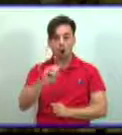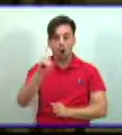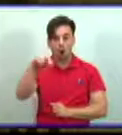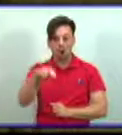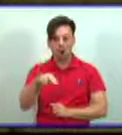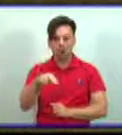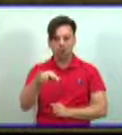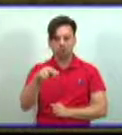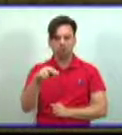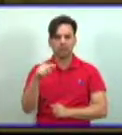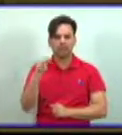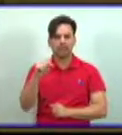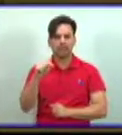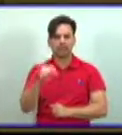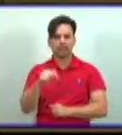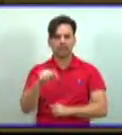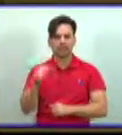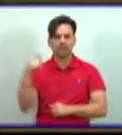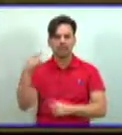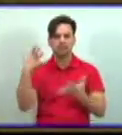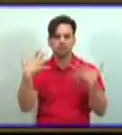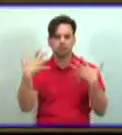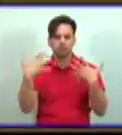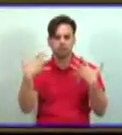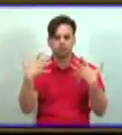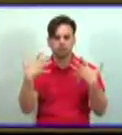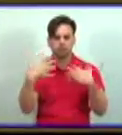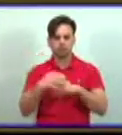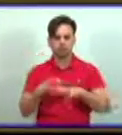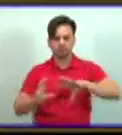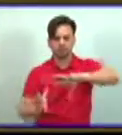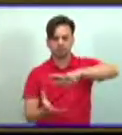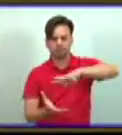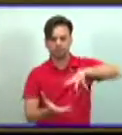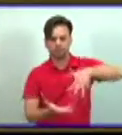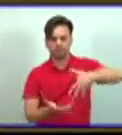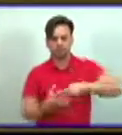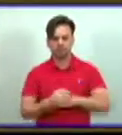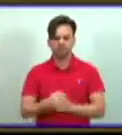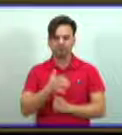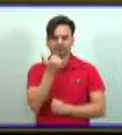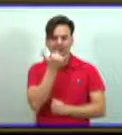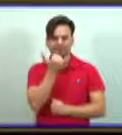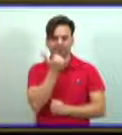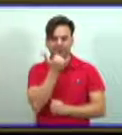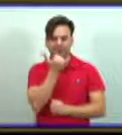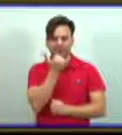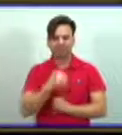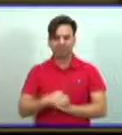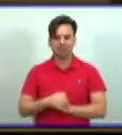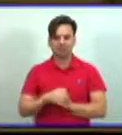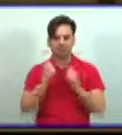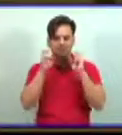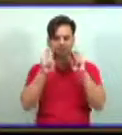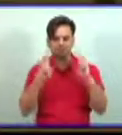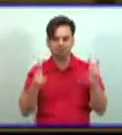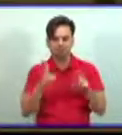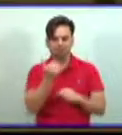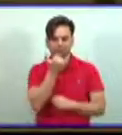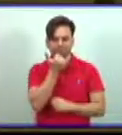y dañar gravemente las cosechas terrestres y el plancton marino, así como disminuir la acción fotosintética de las